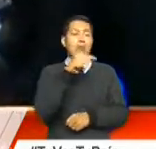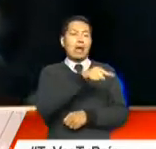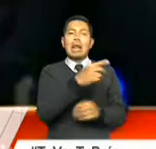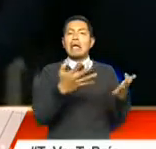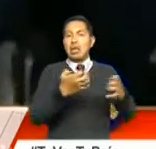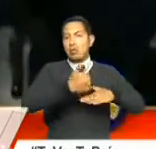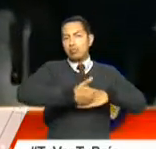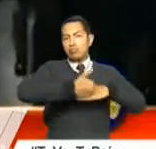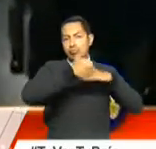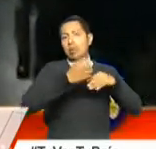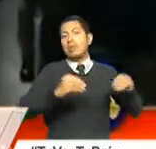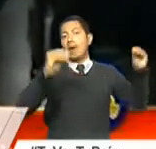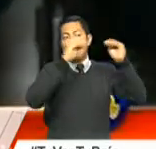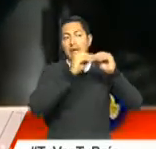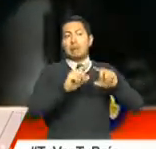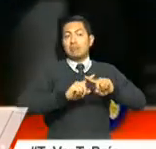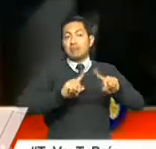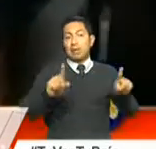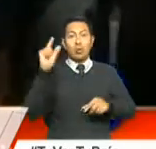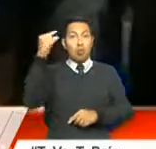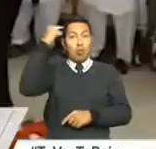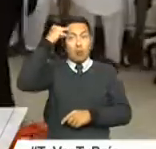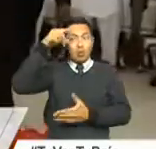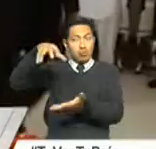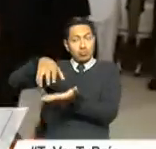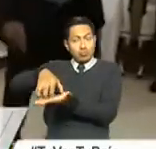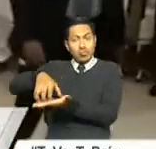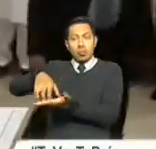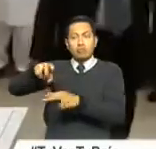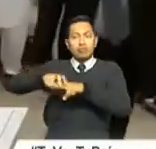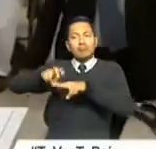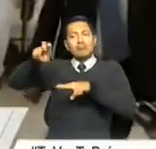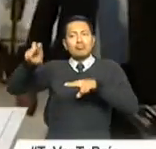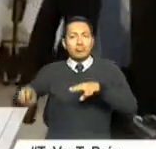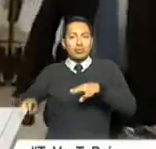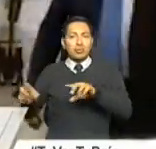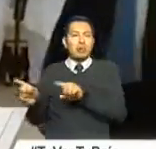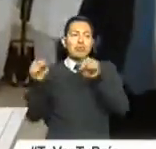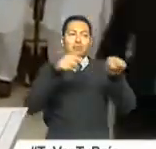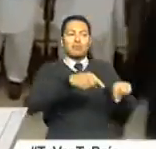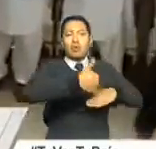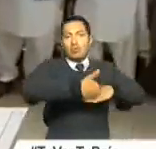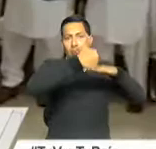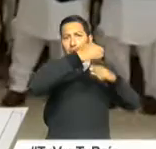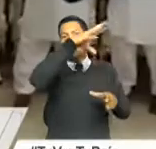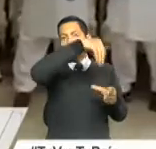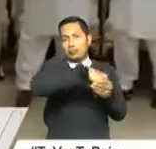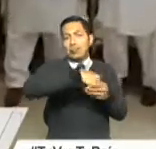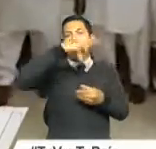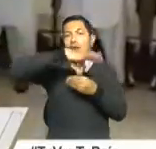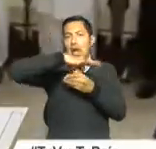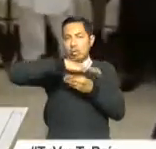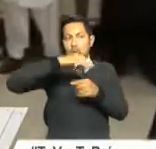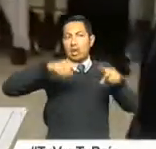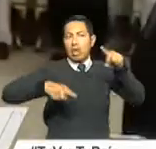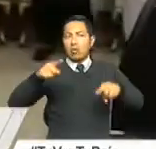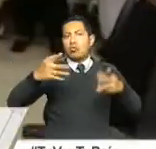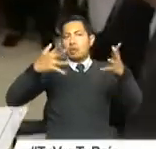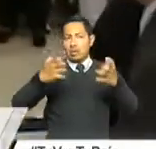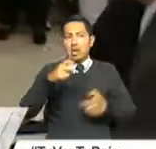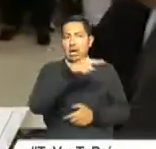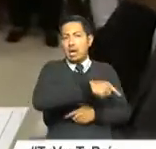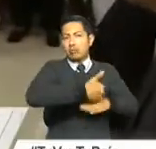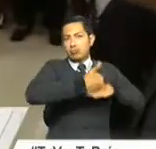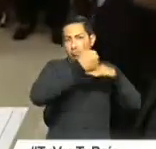Para ello debe dimitir de su puesto de gobernador del Punjab, el estado más populoso del país, y presentarse a unas elecciones parciales a través de las que acceder